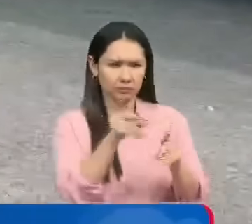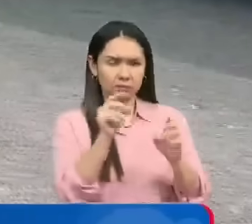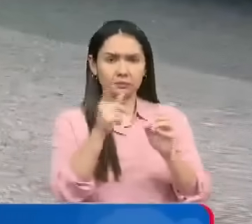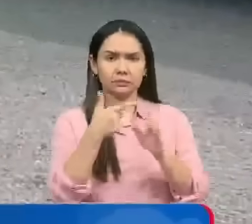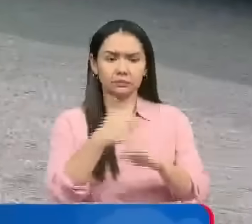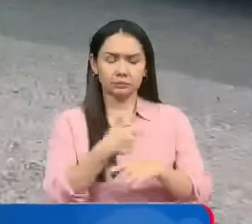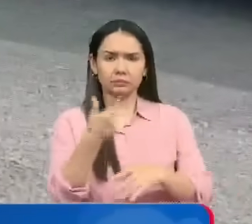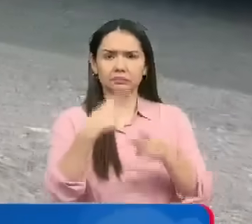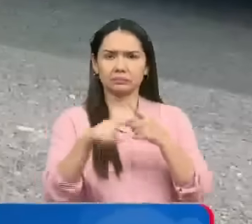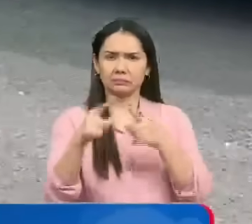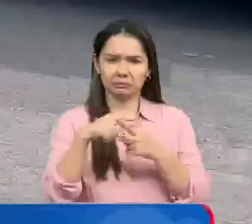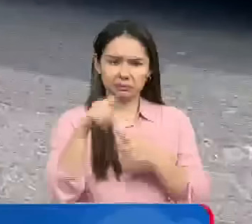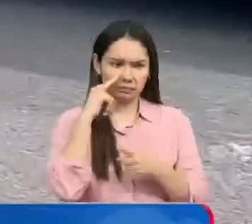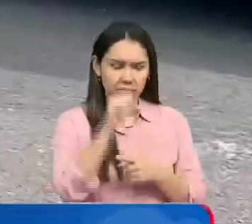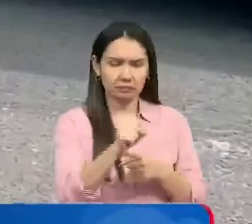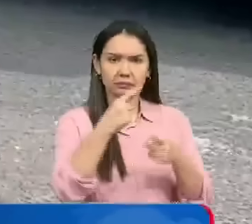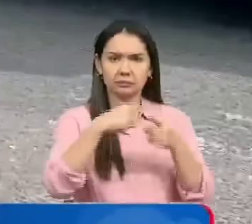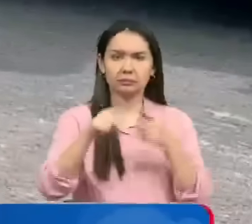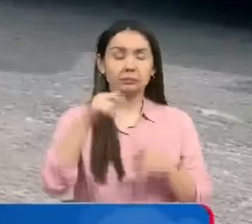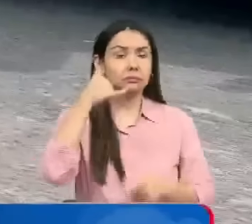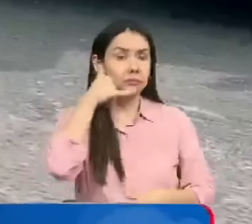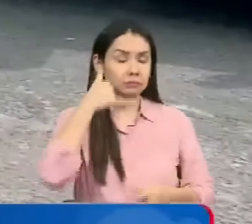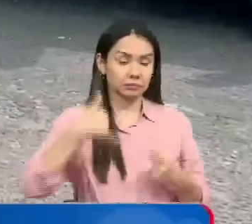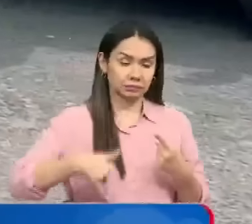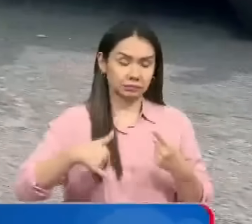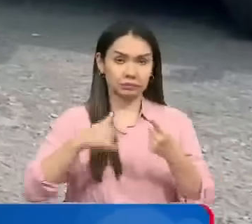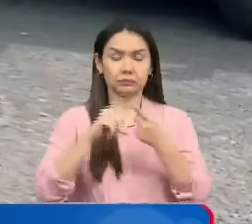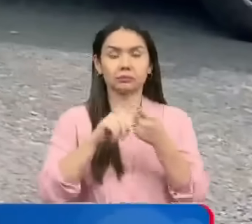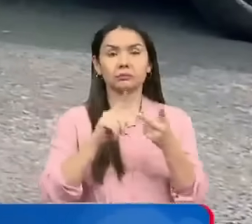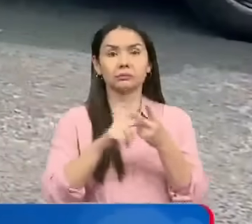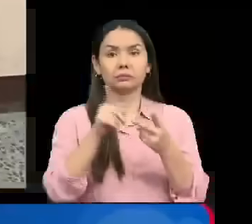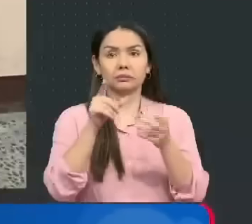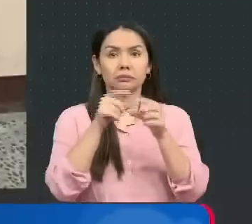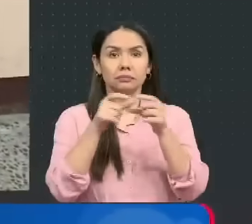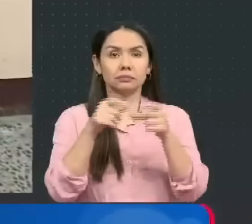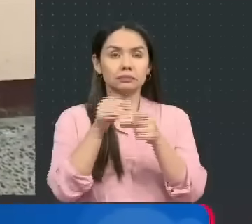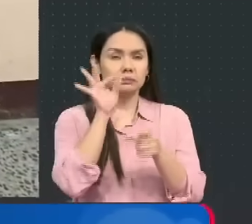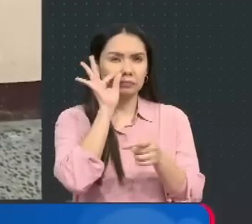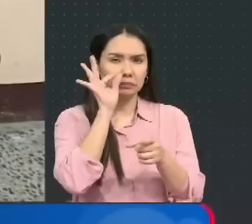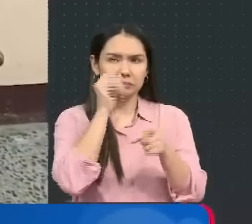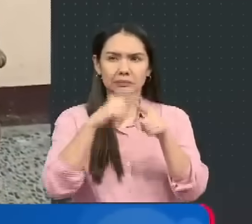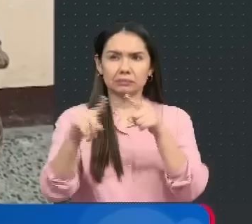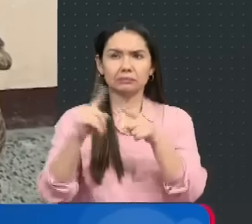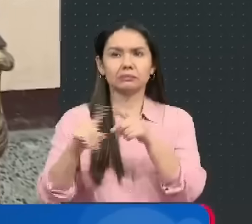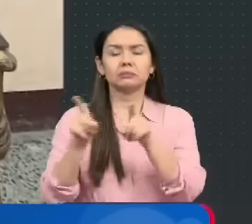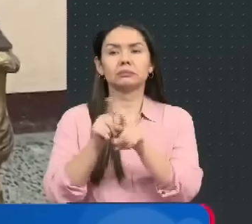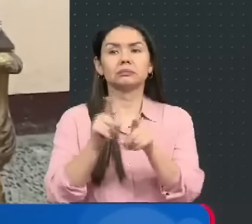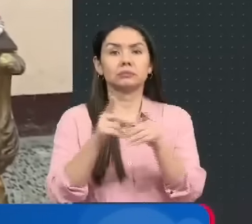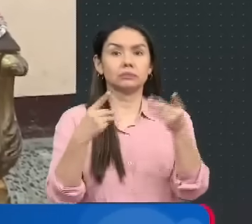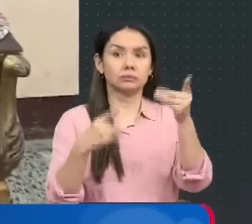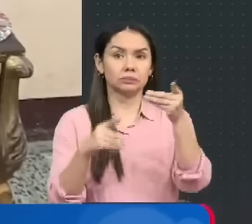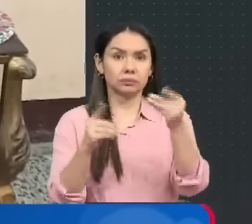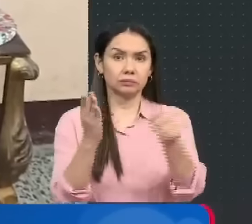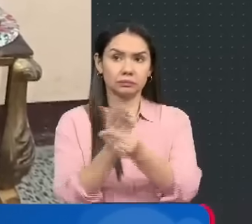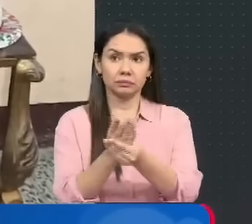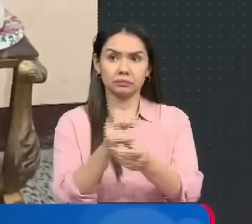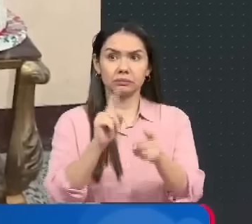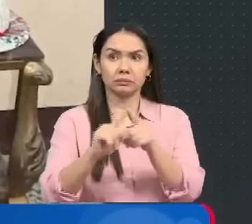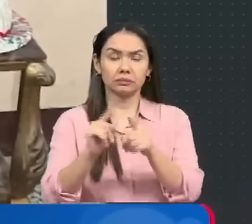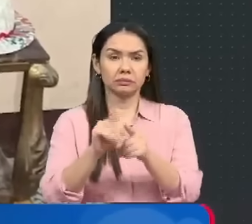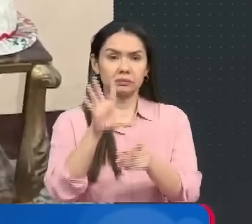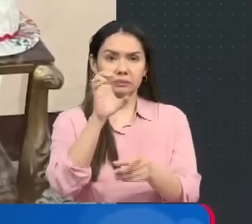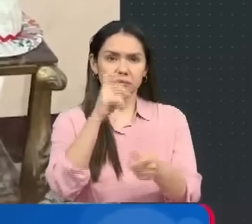de diversos indicios, entre ellos un teléfono celular, 2 matas de presunta marihuana, documentos y una motocicleta con reporte de